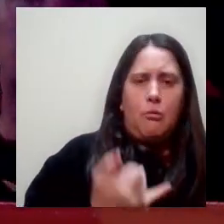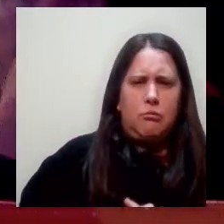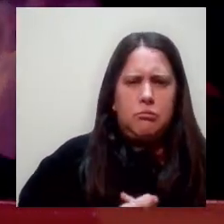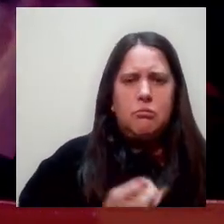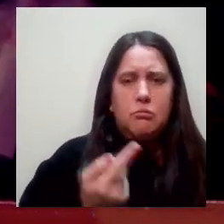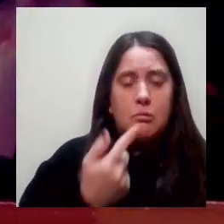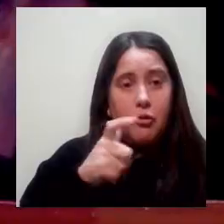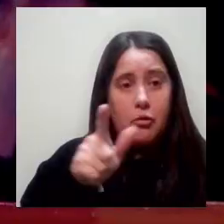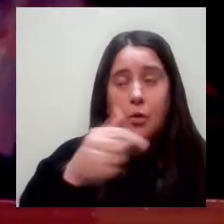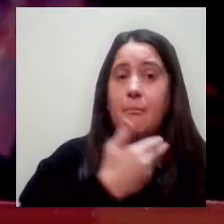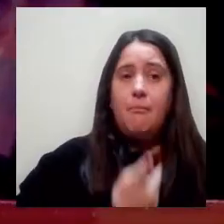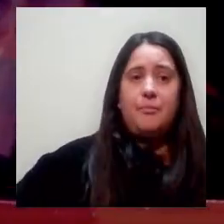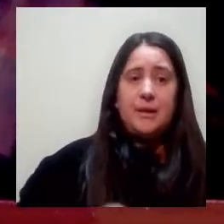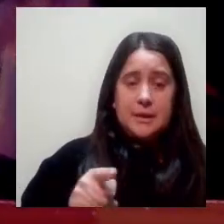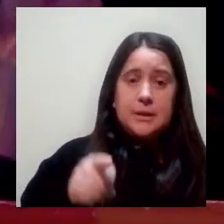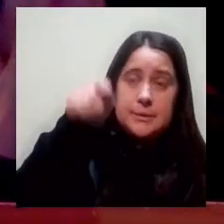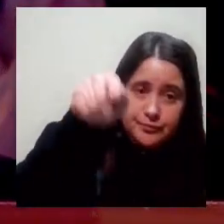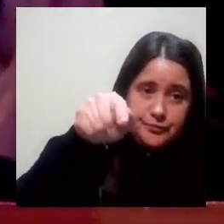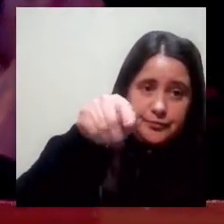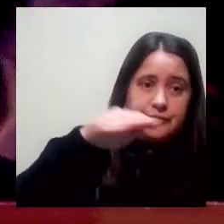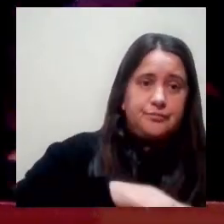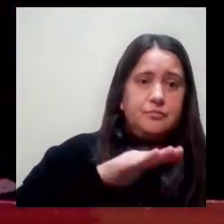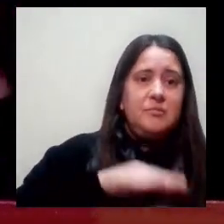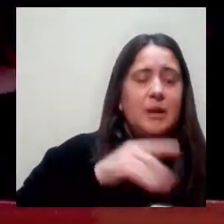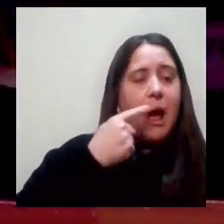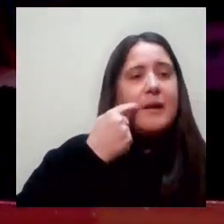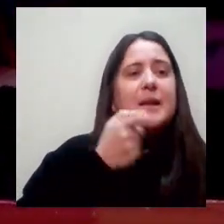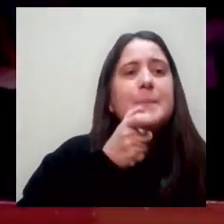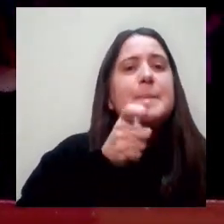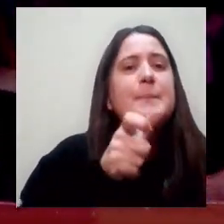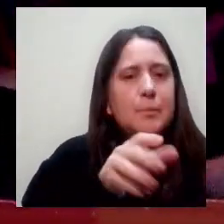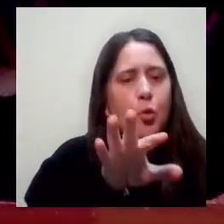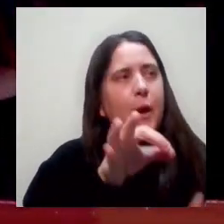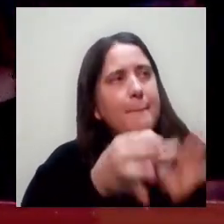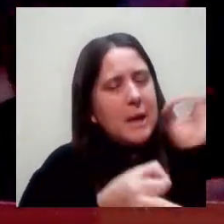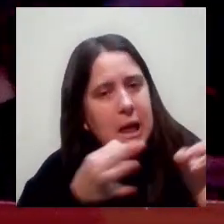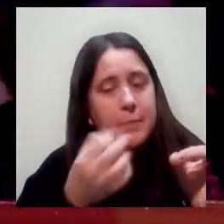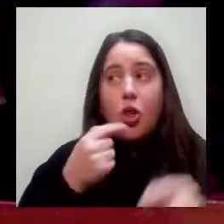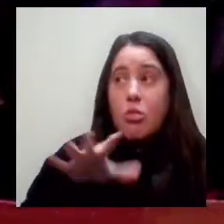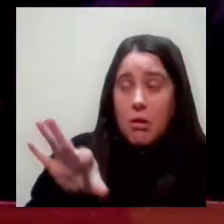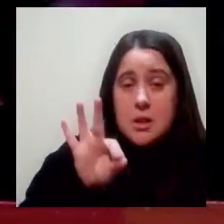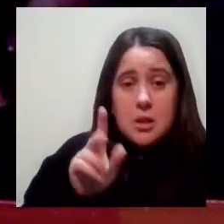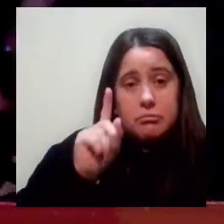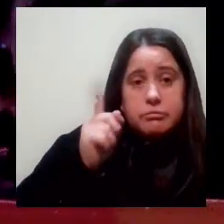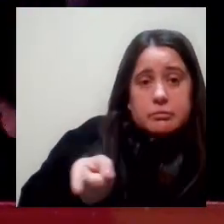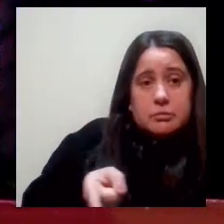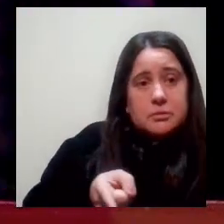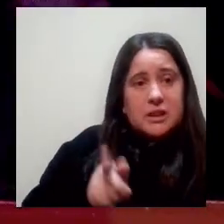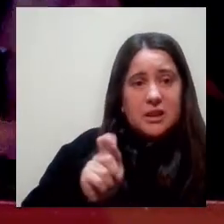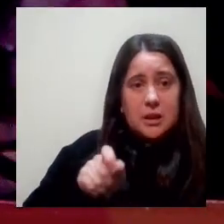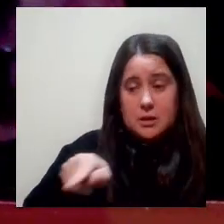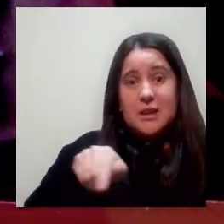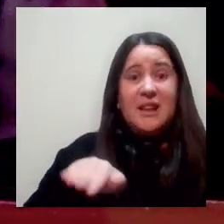es la que se encarga de la decodificación, pero las decisiones del lector y de lectora la toma la